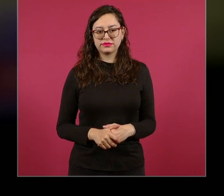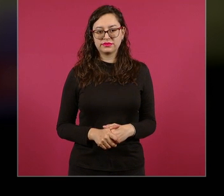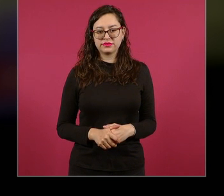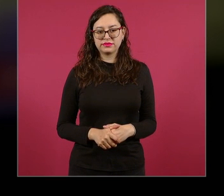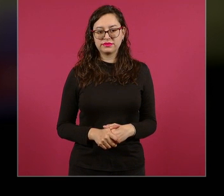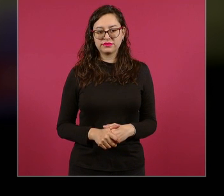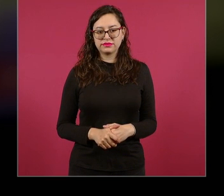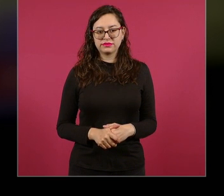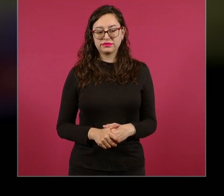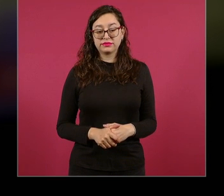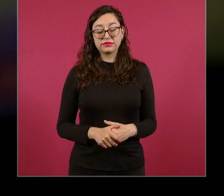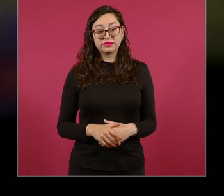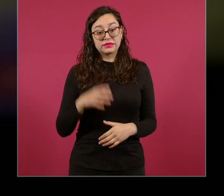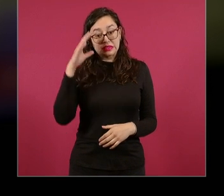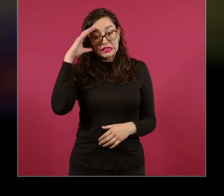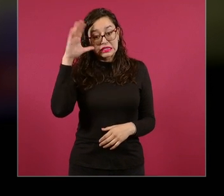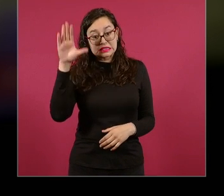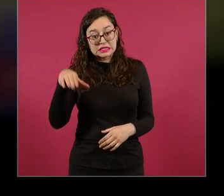Señor.